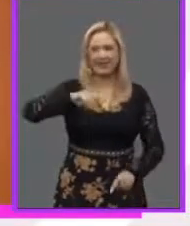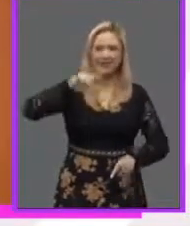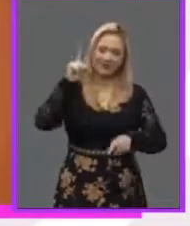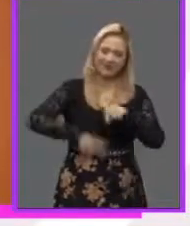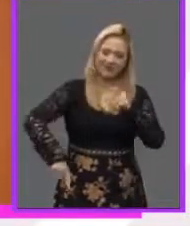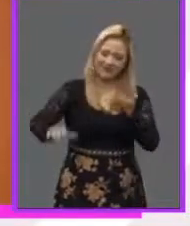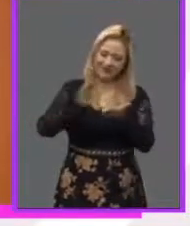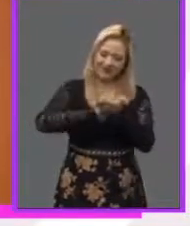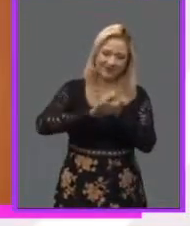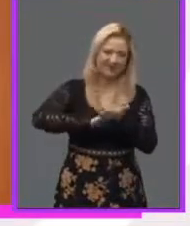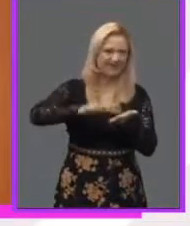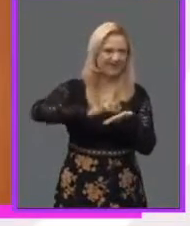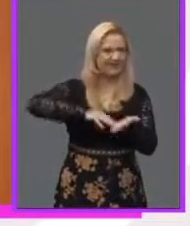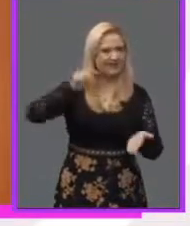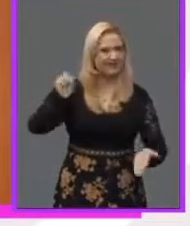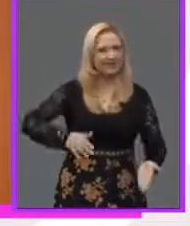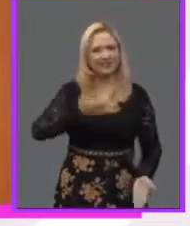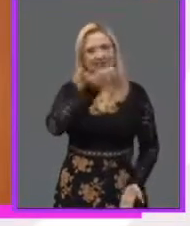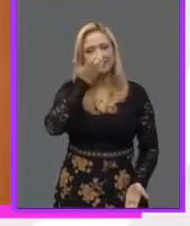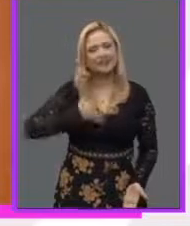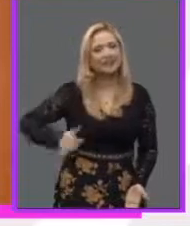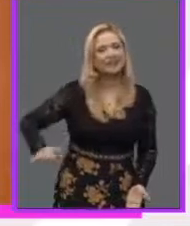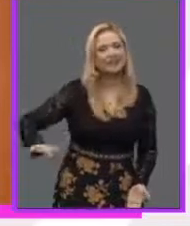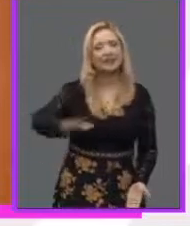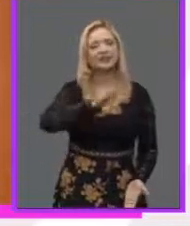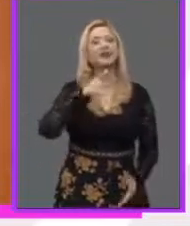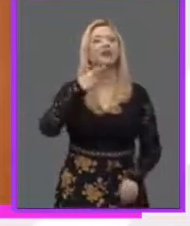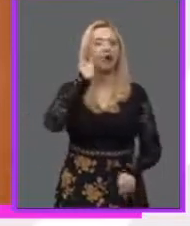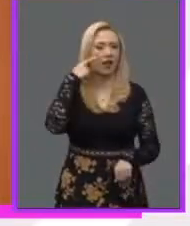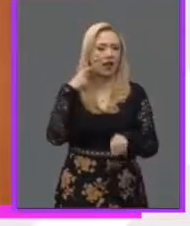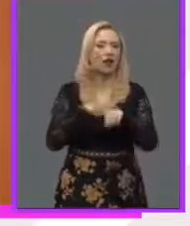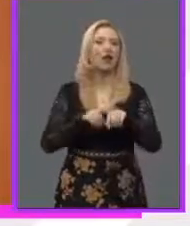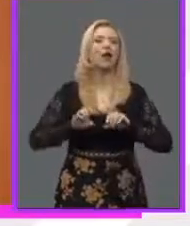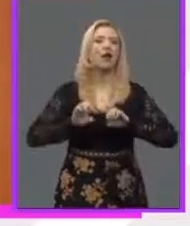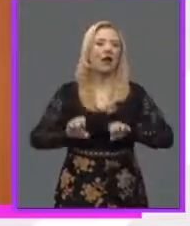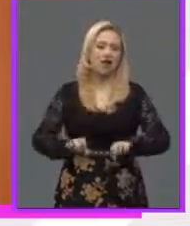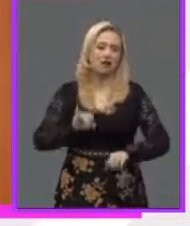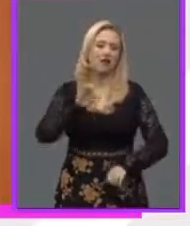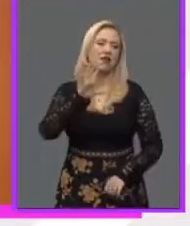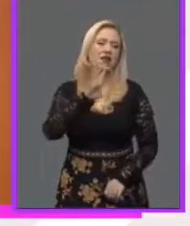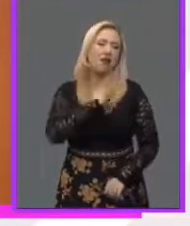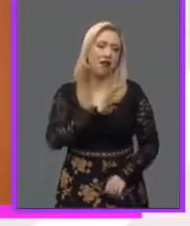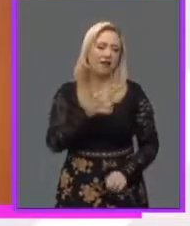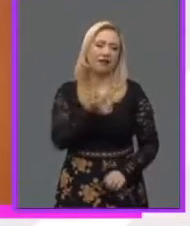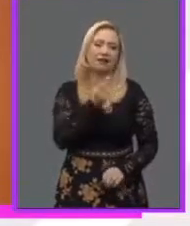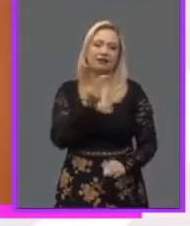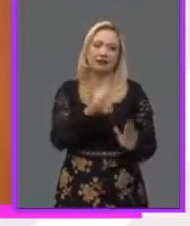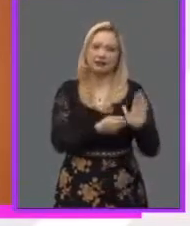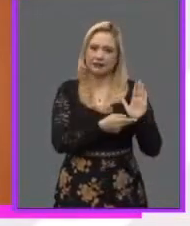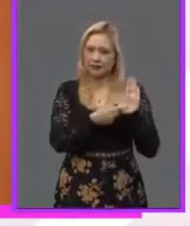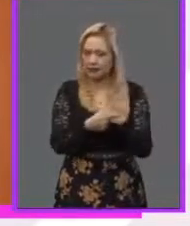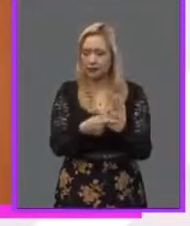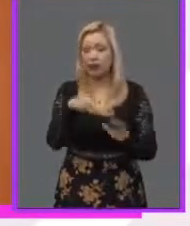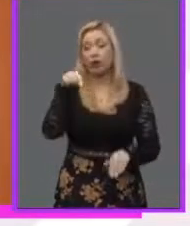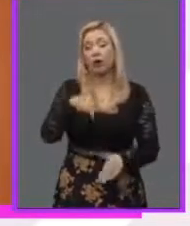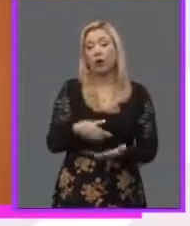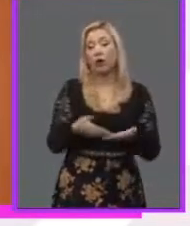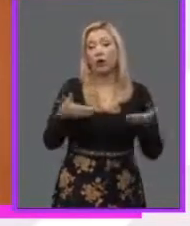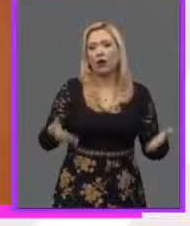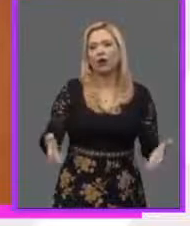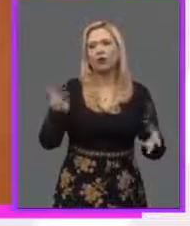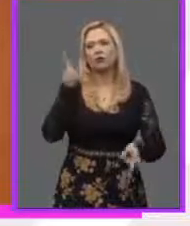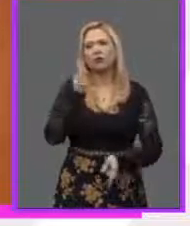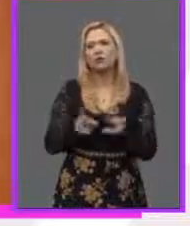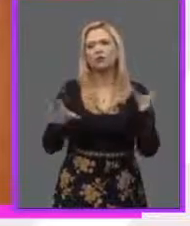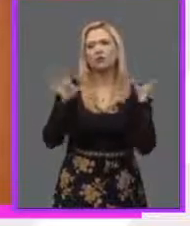poder eliminarlas de nuestra sociedad. El racismo existe y hay que hablar de ello. Y en el programa del día de